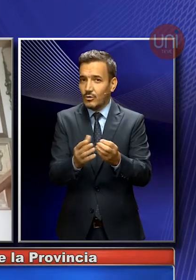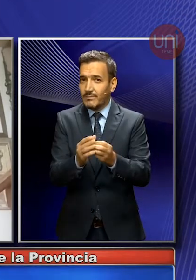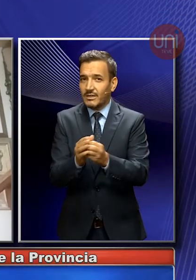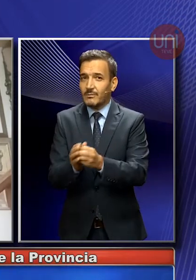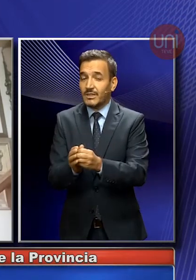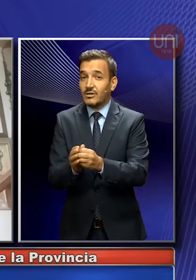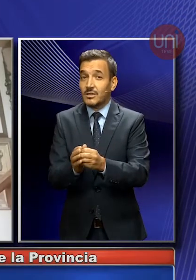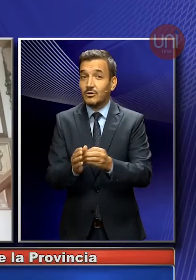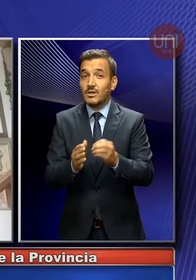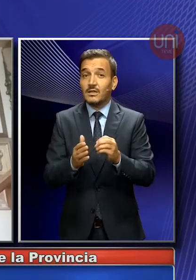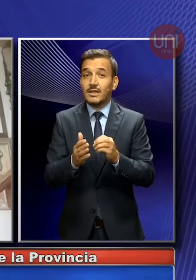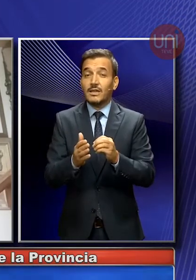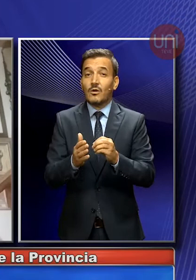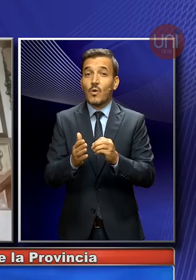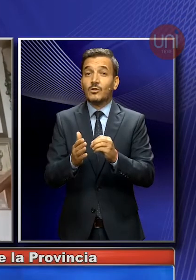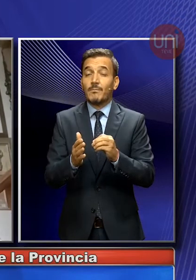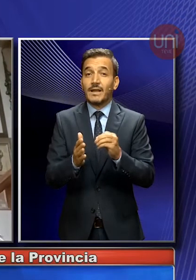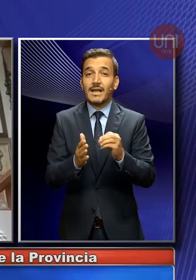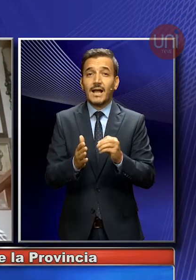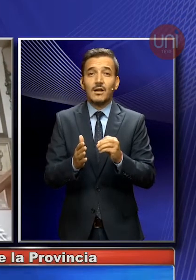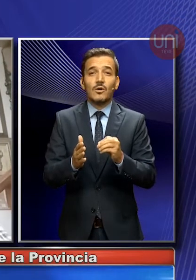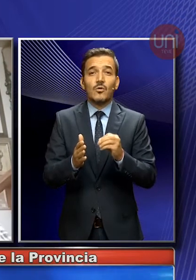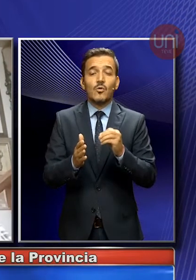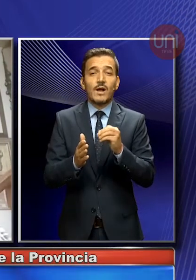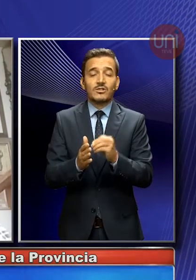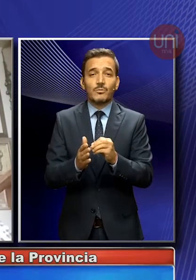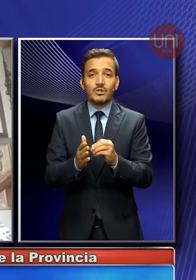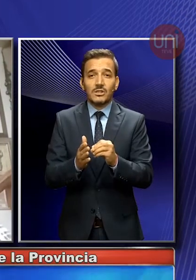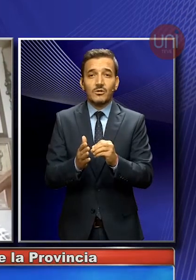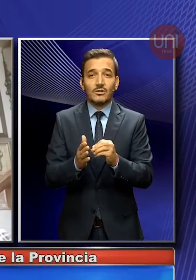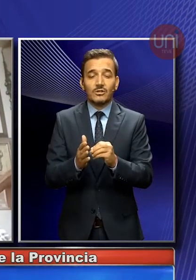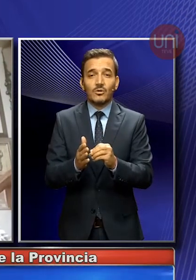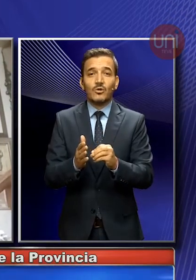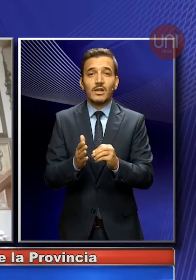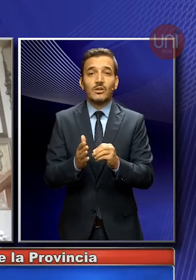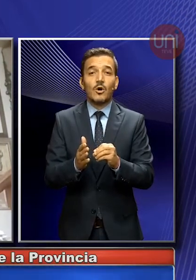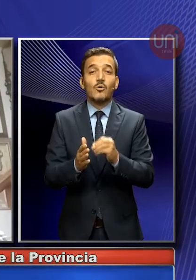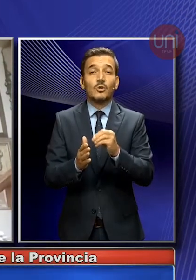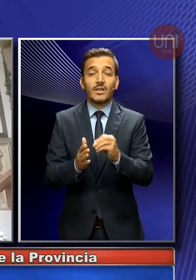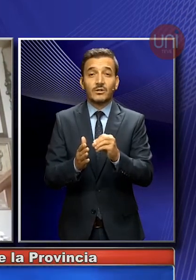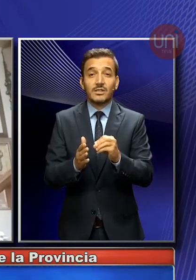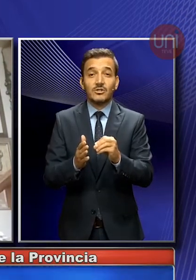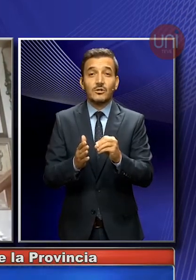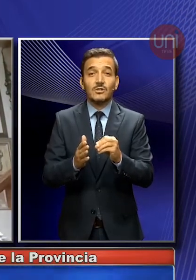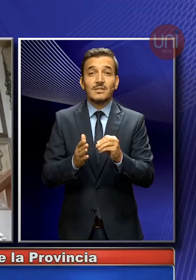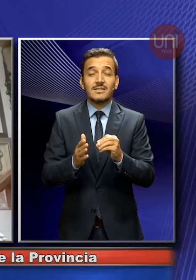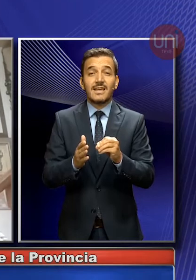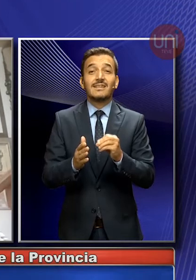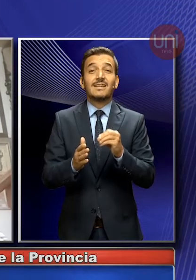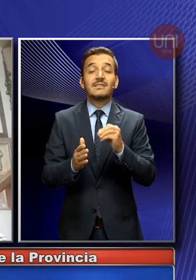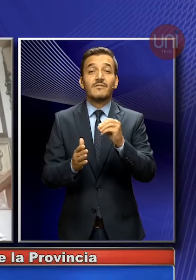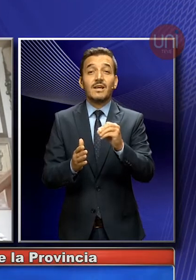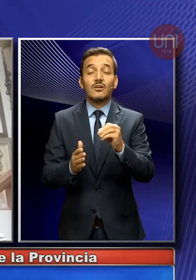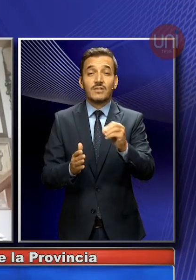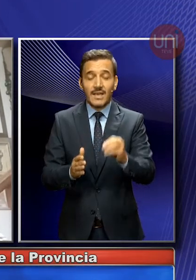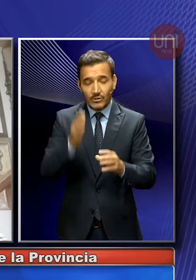conjuntamente con el Ministerio de Salud, de cuando aparezca un caso positivo dentro de un colegio o un contacto estrecho, se